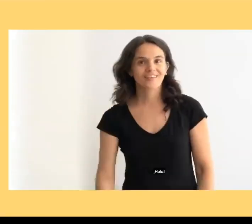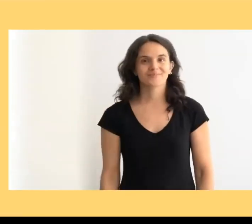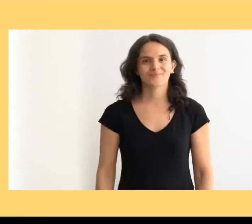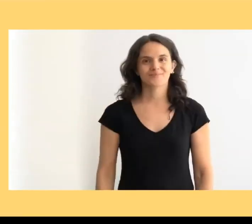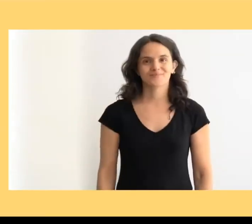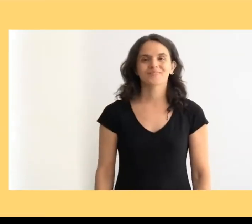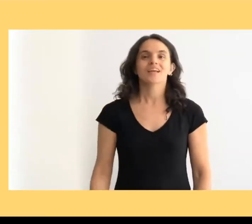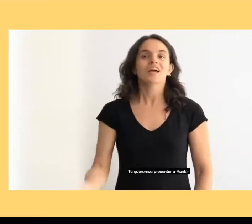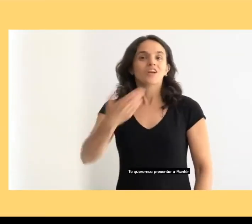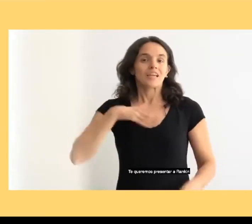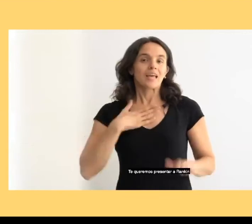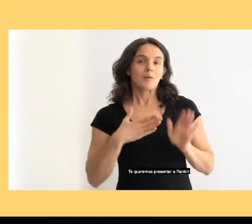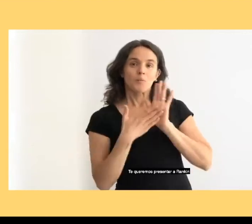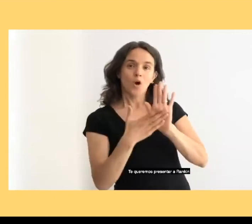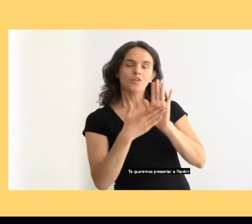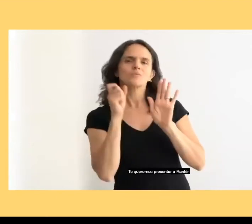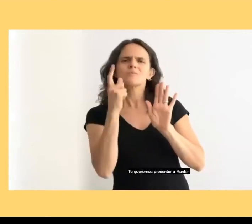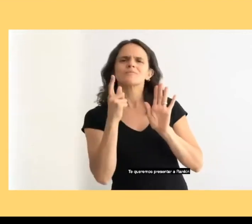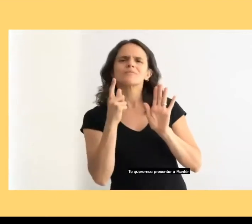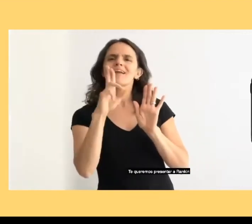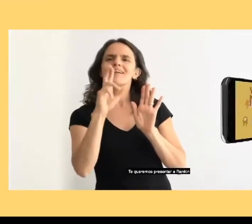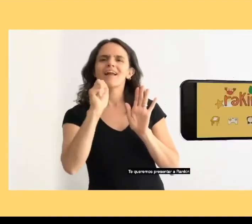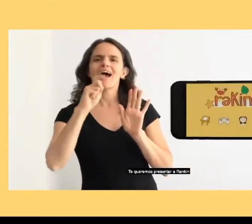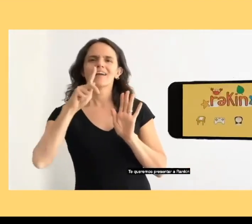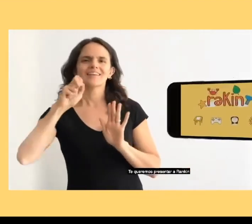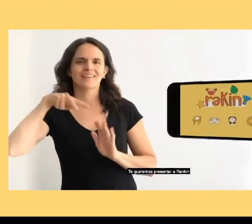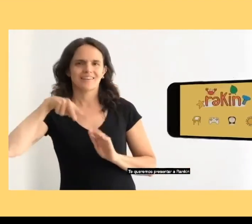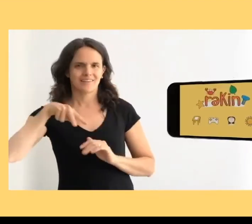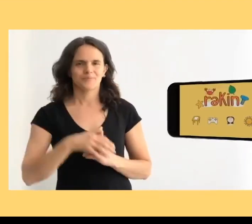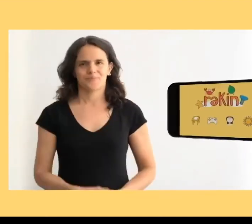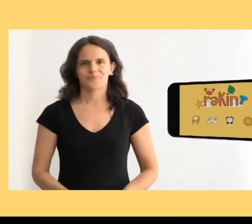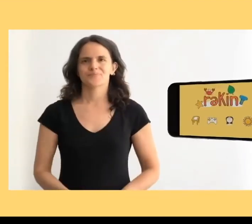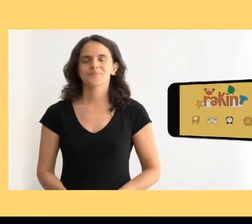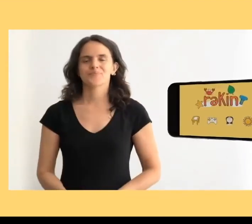Hola, te queremos presentar a Rakin.